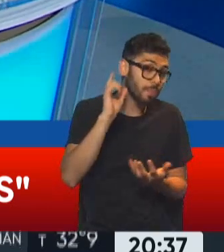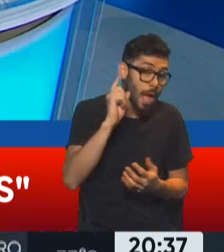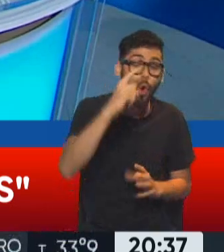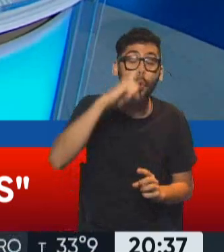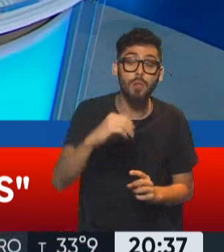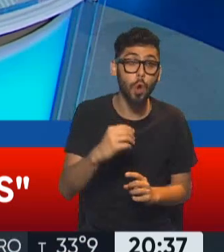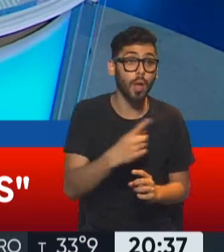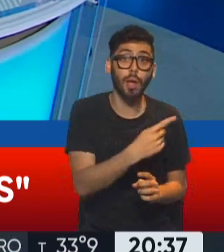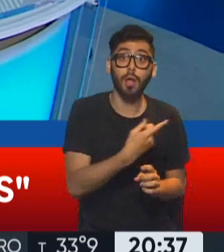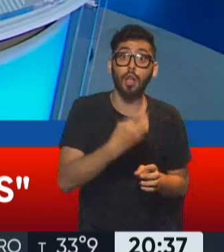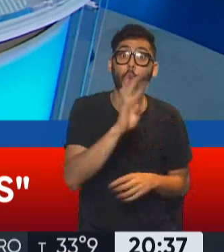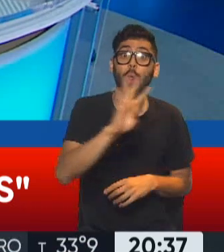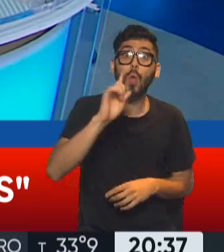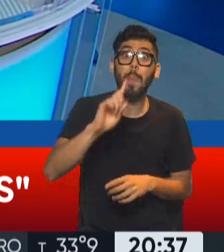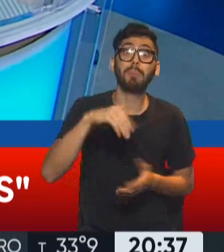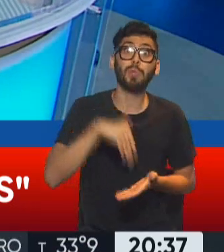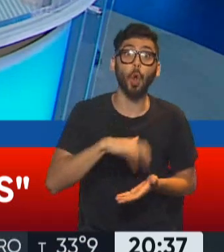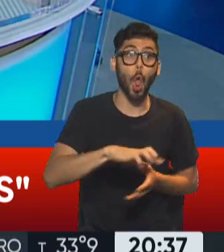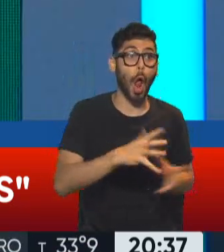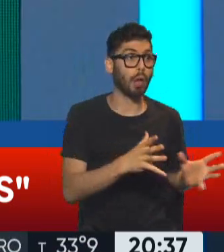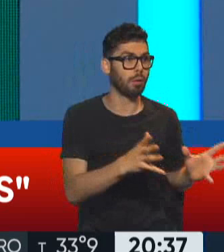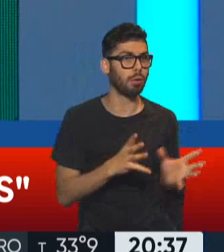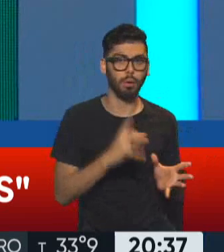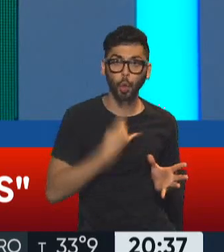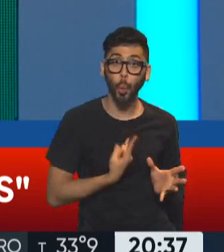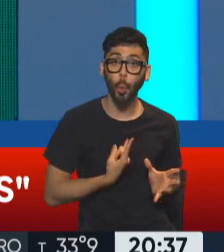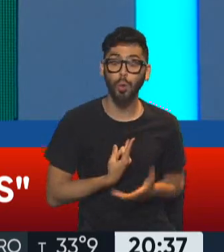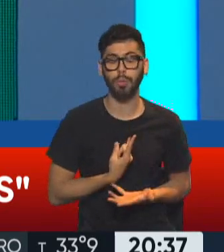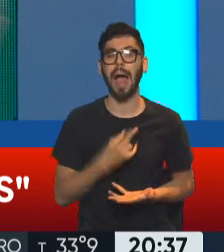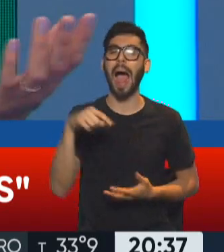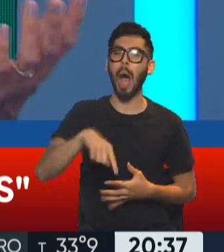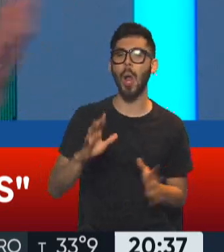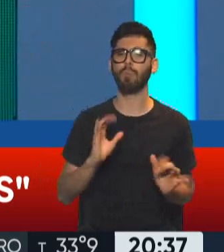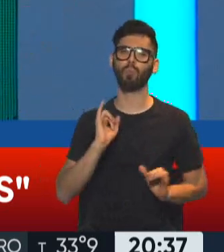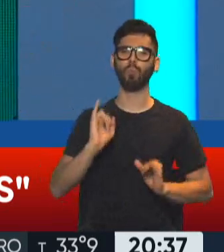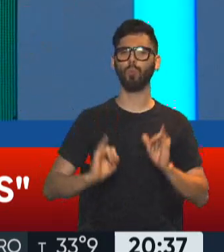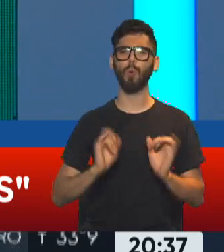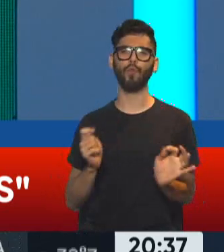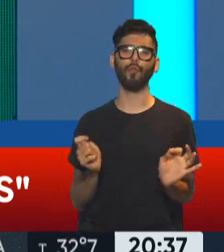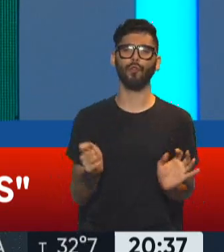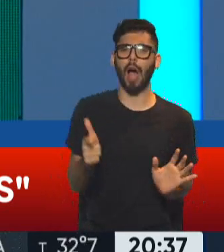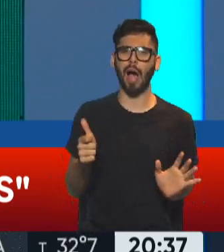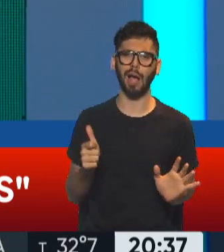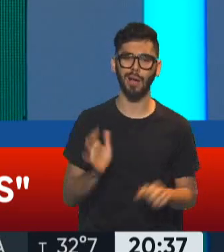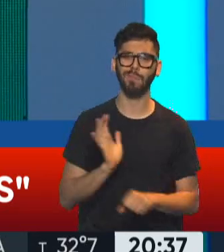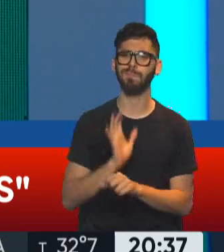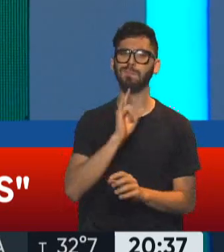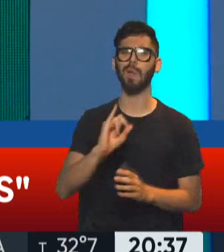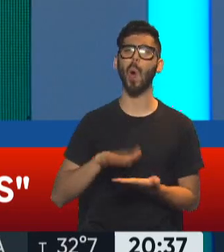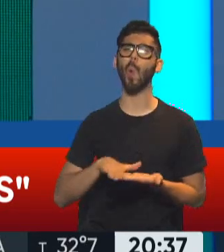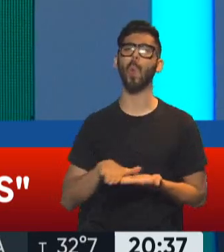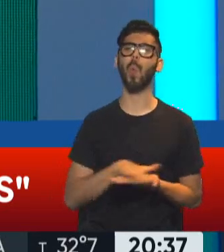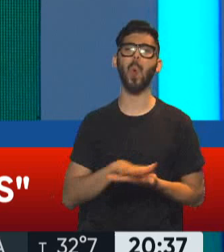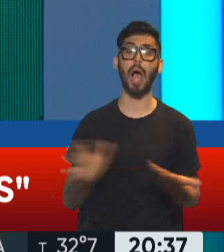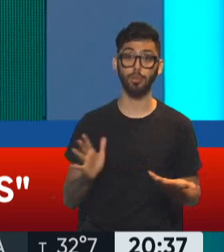una mochila de 44.000 millones. Entonces, todo lo que ahora parece fácil, el sentido común, ellos te dicen lo básico